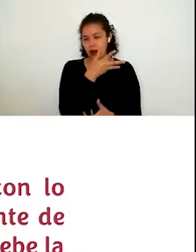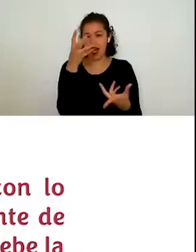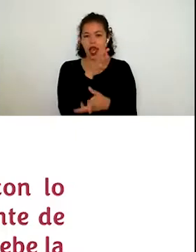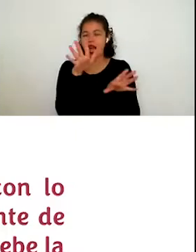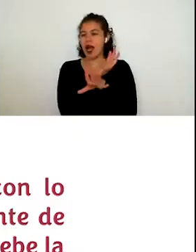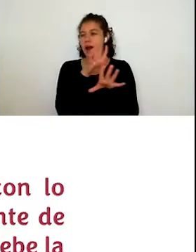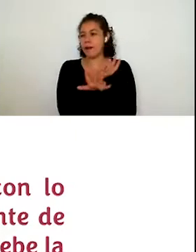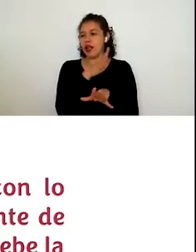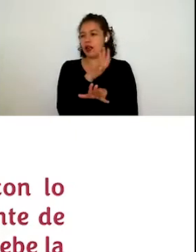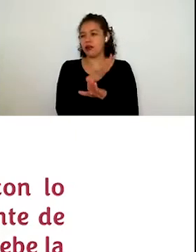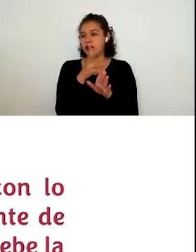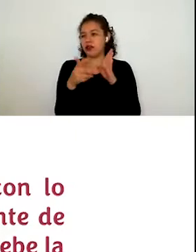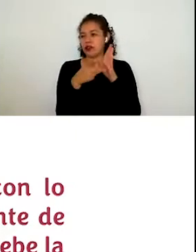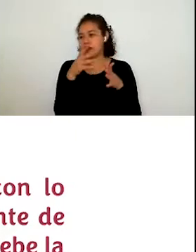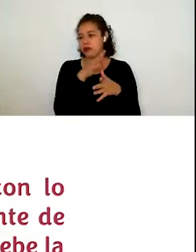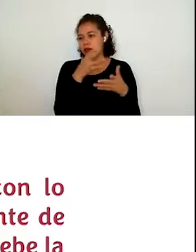modificación.